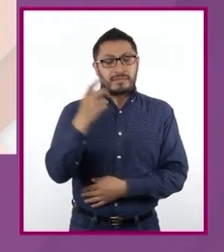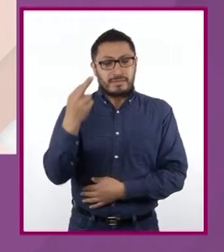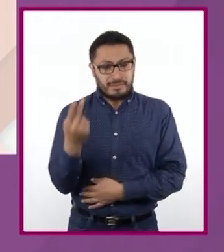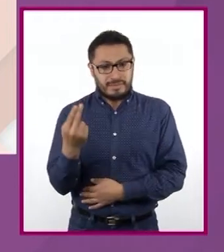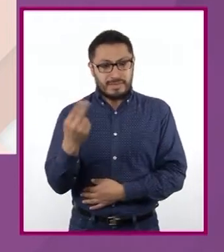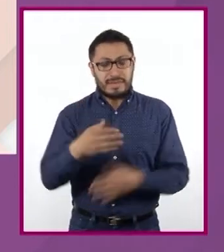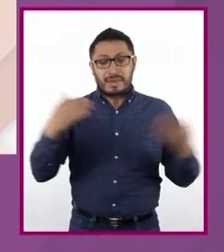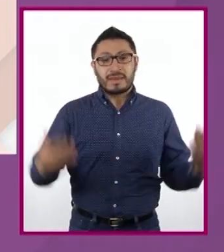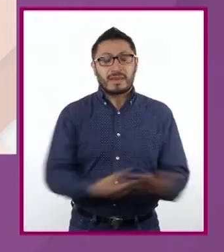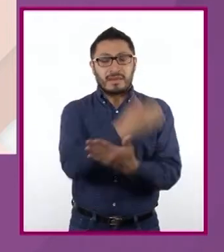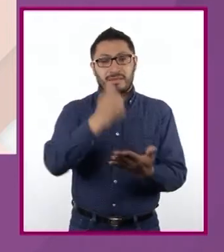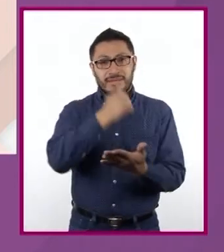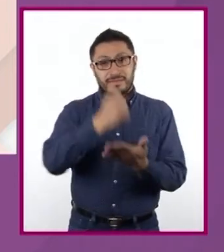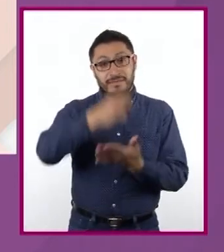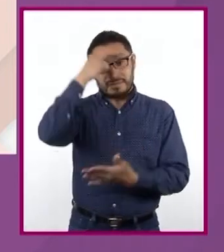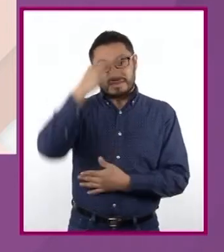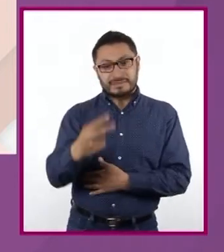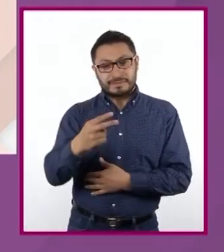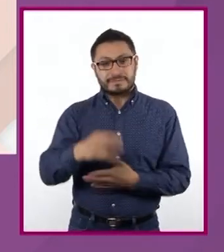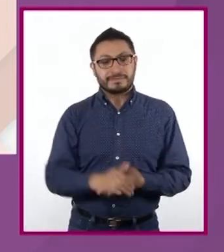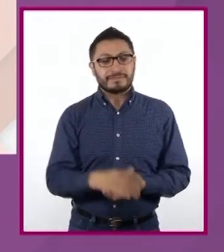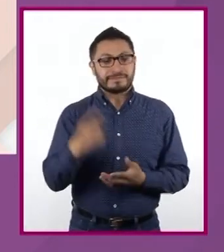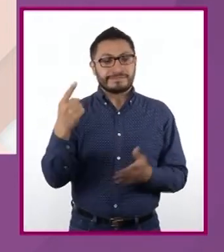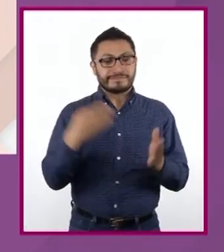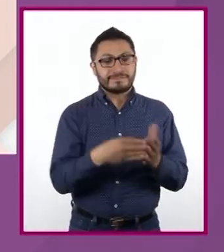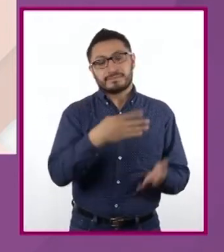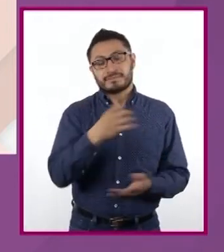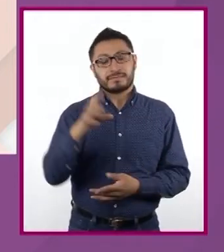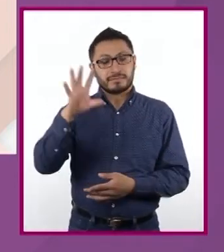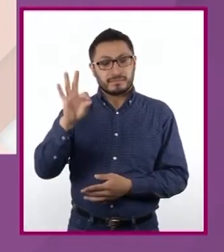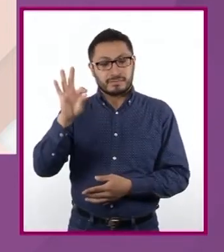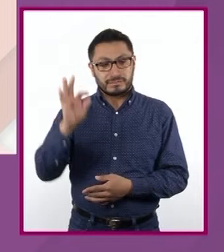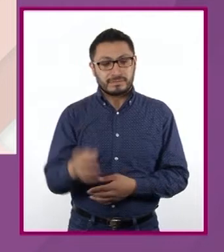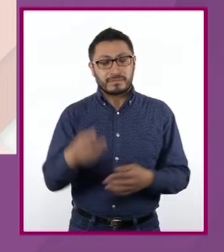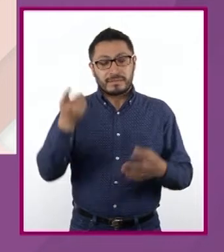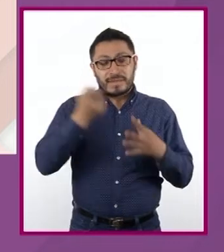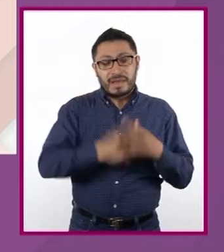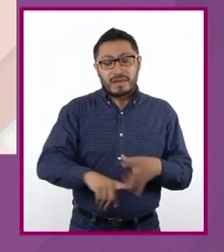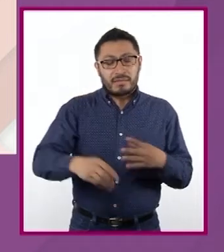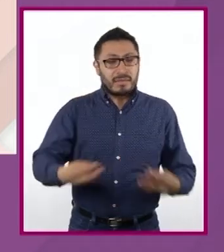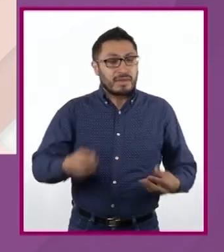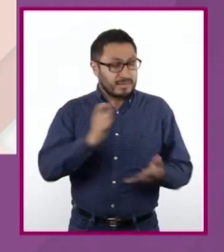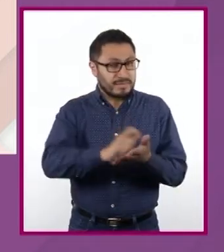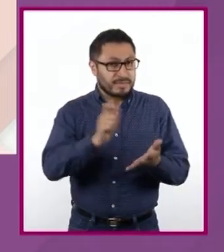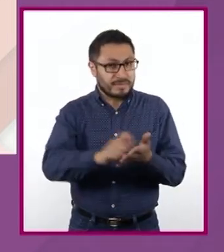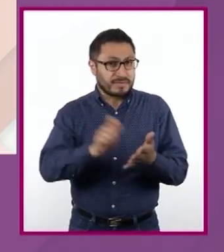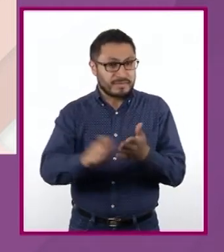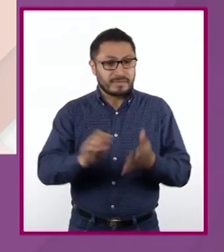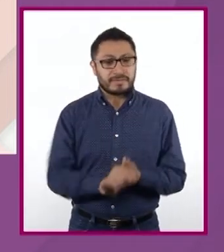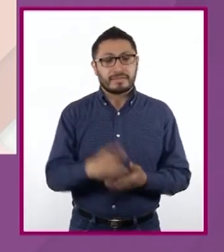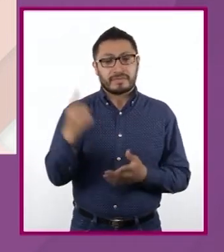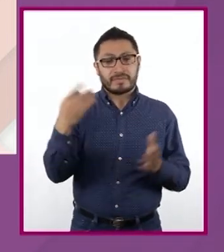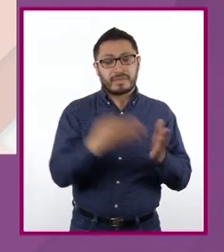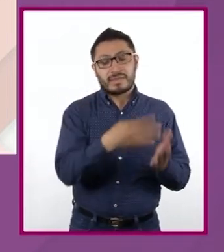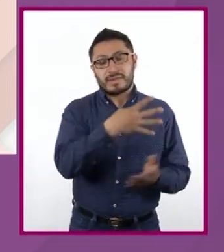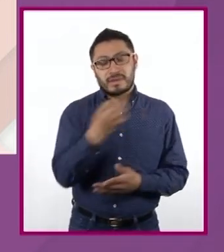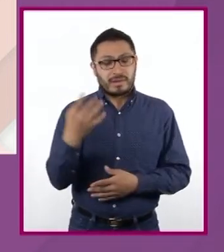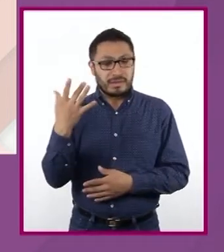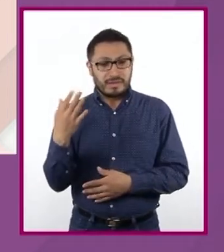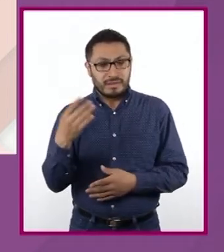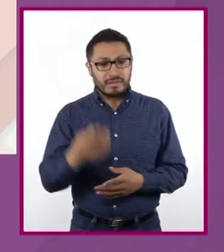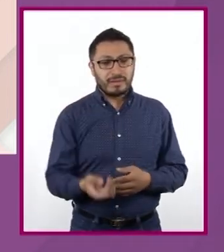1925. Nació en la Ciudad de México. 1940. Inició su vida como escritora.